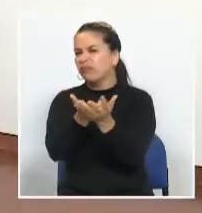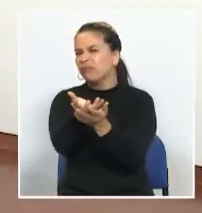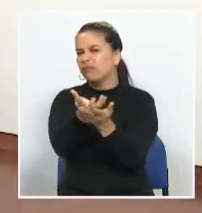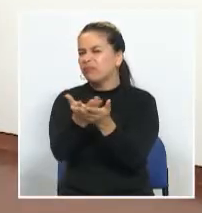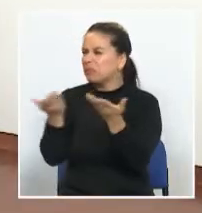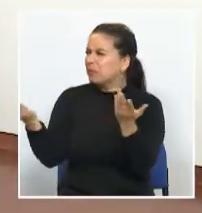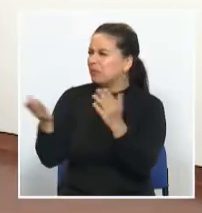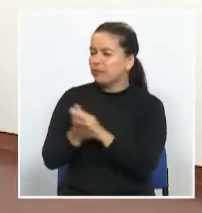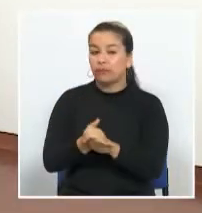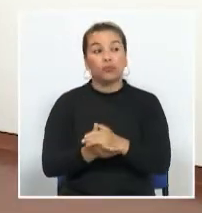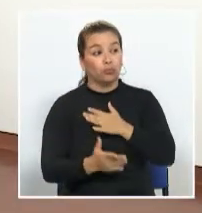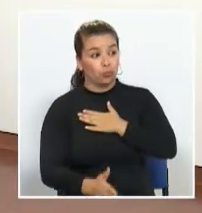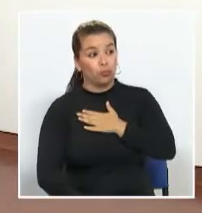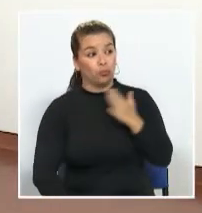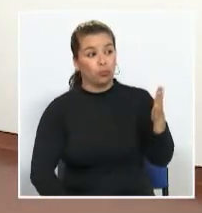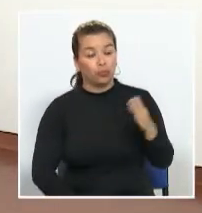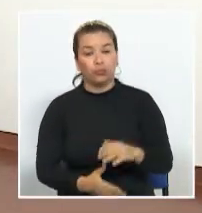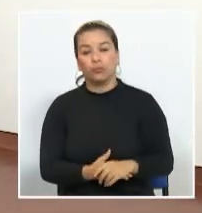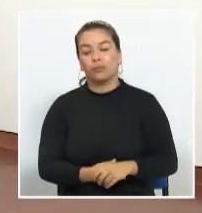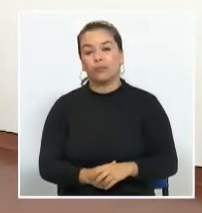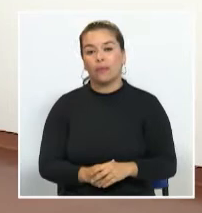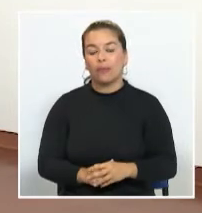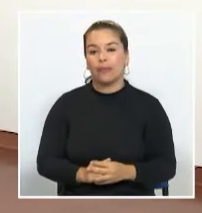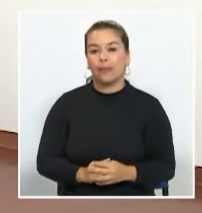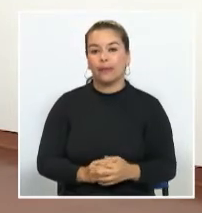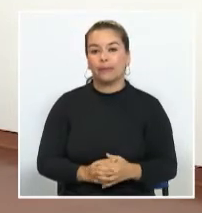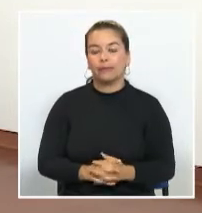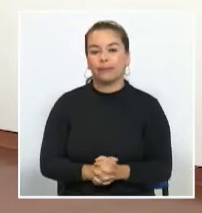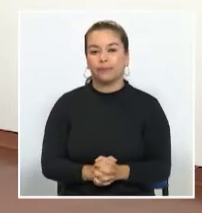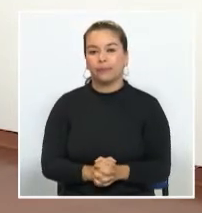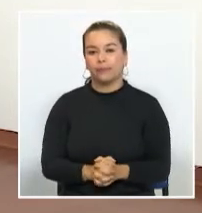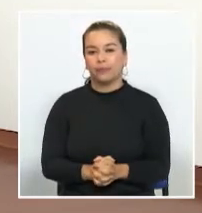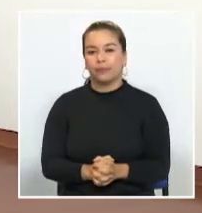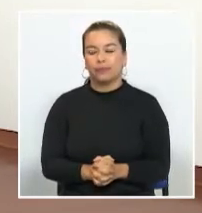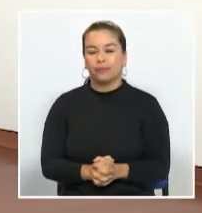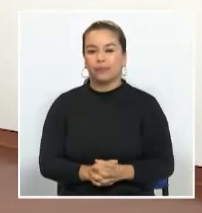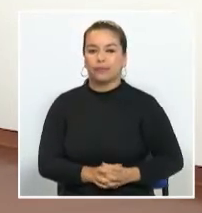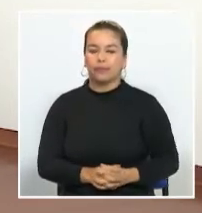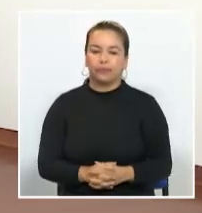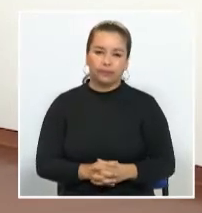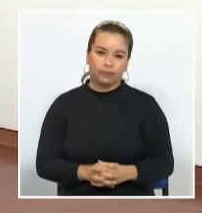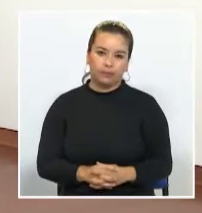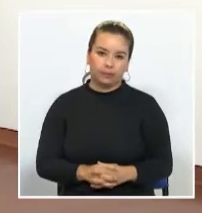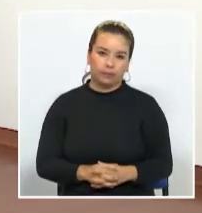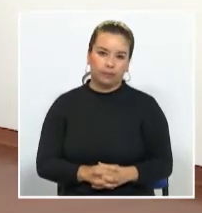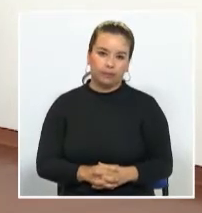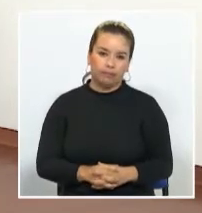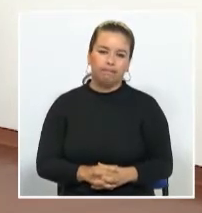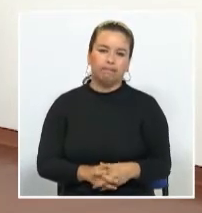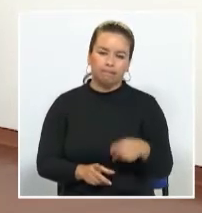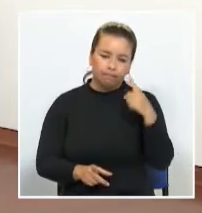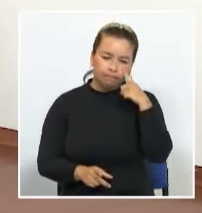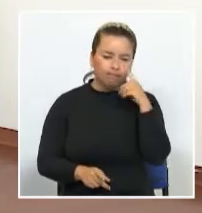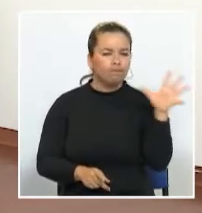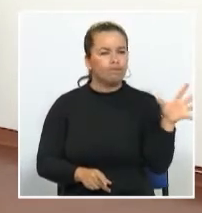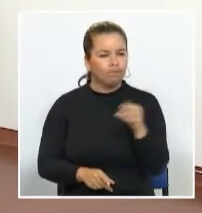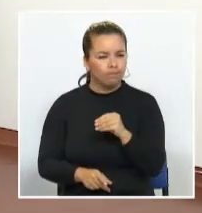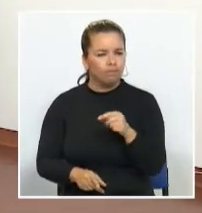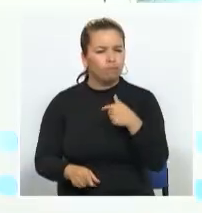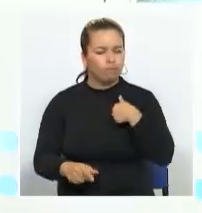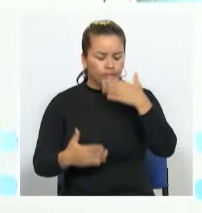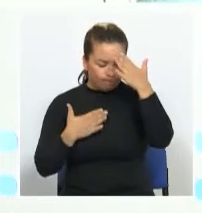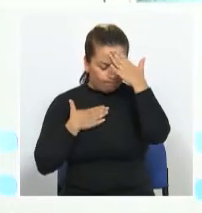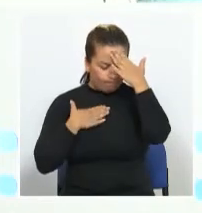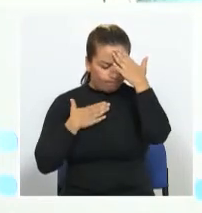Santiago. La idea es que todos tengamos una conciencia clara de